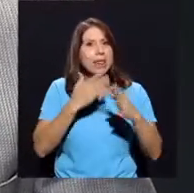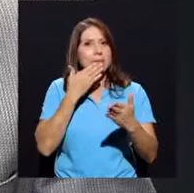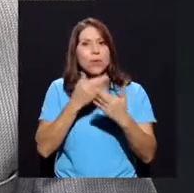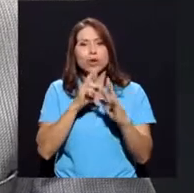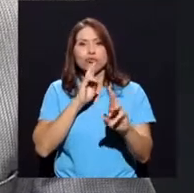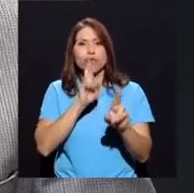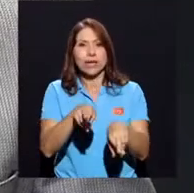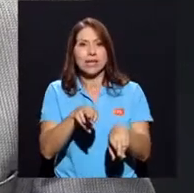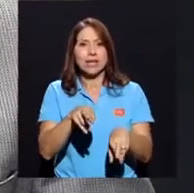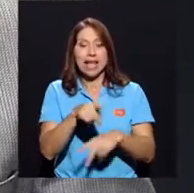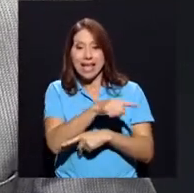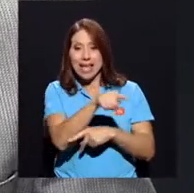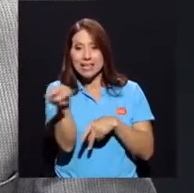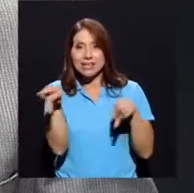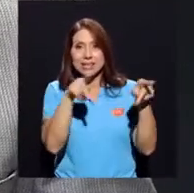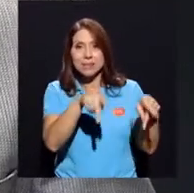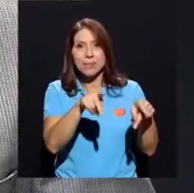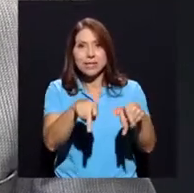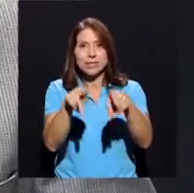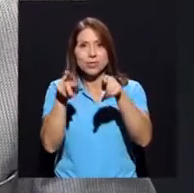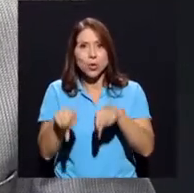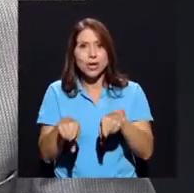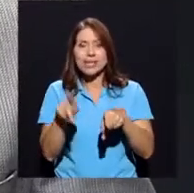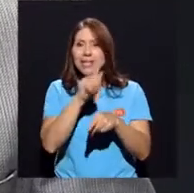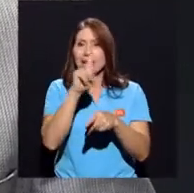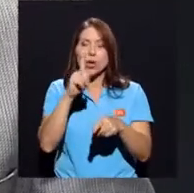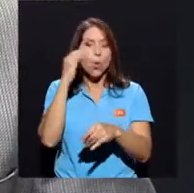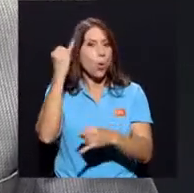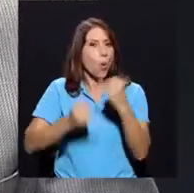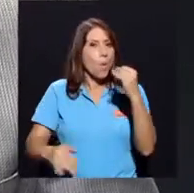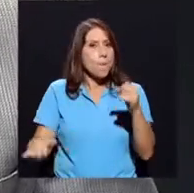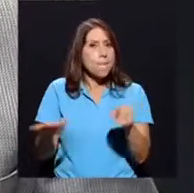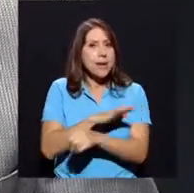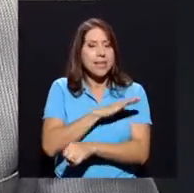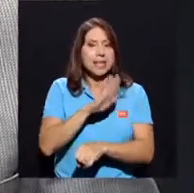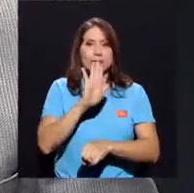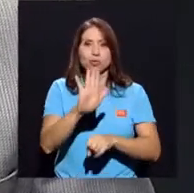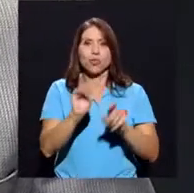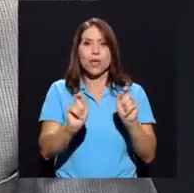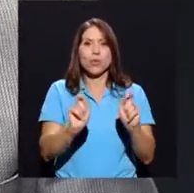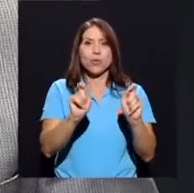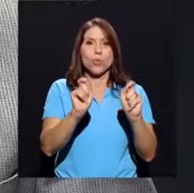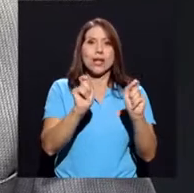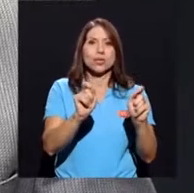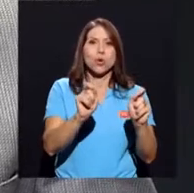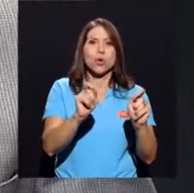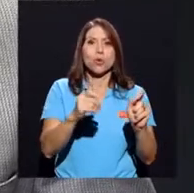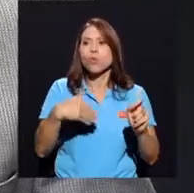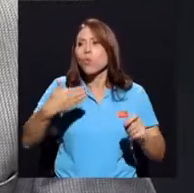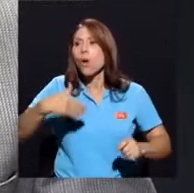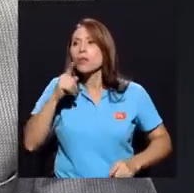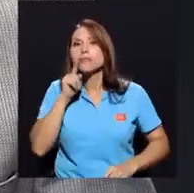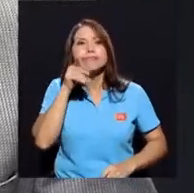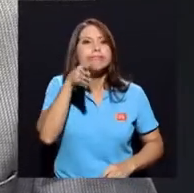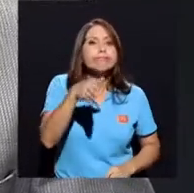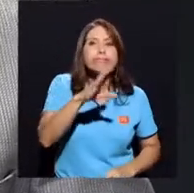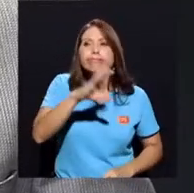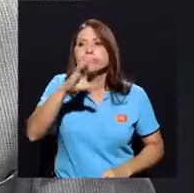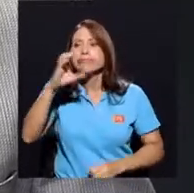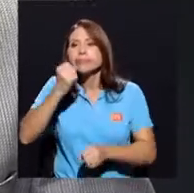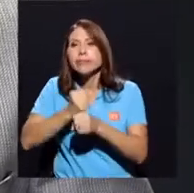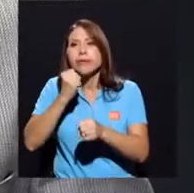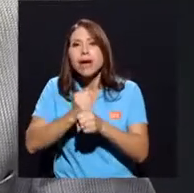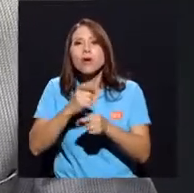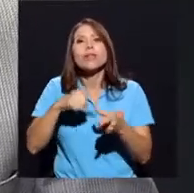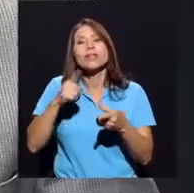personas que no te completan este ciclo educativo a la hora de ir al mercado laboral están condenadas a trabajos que van a